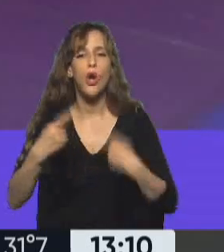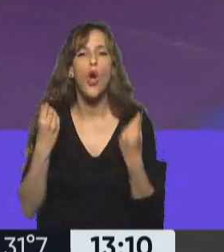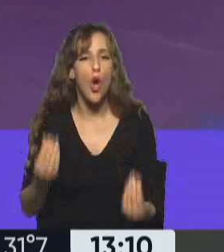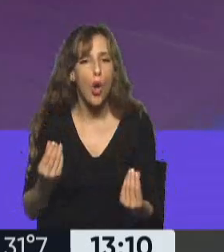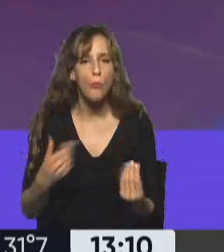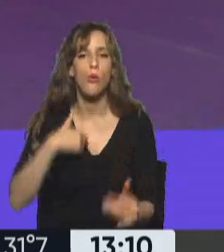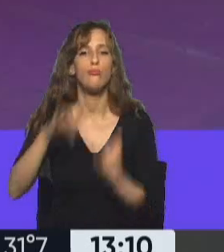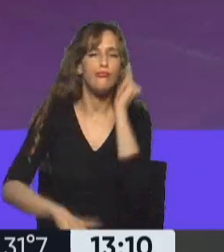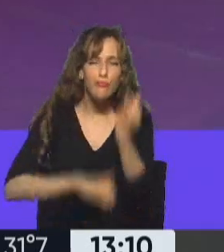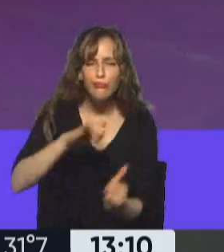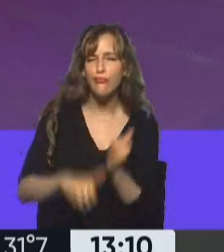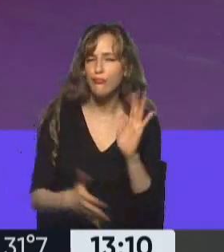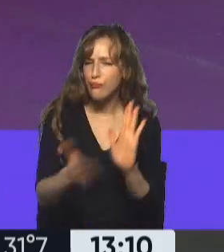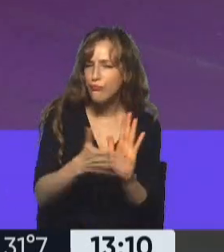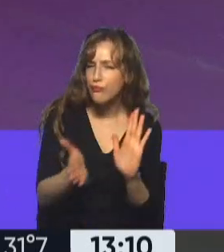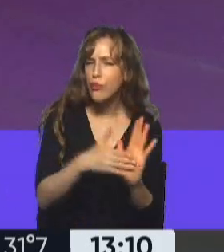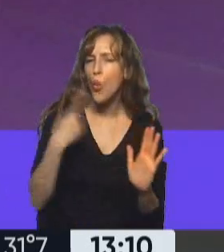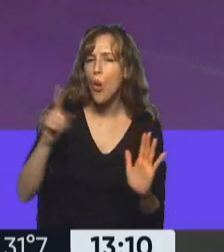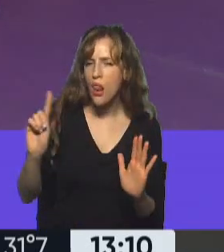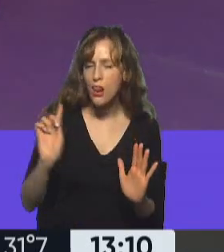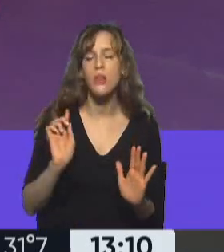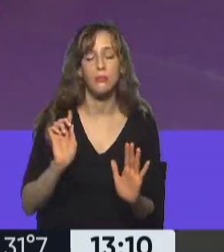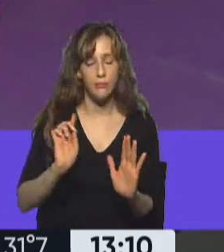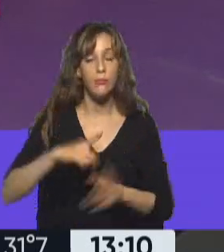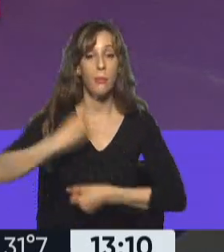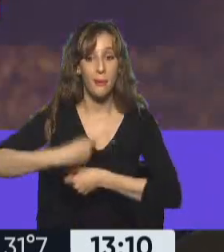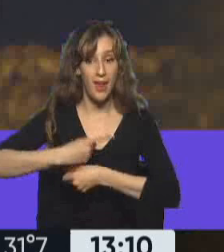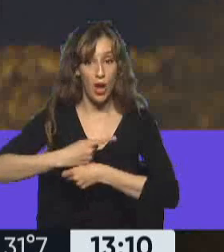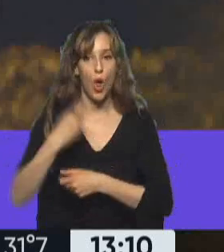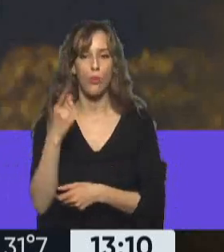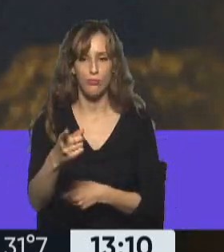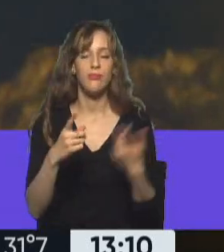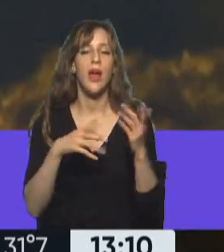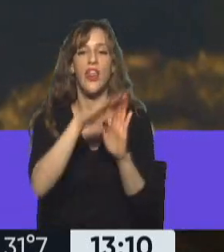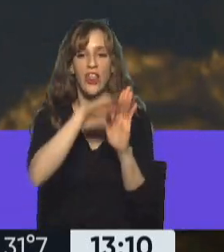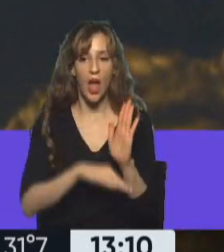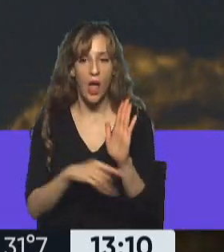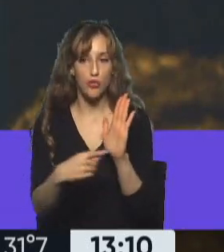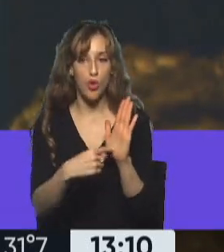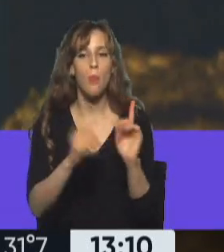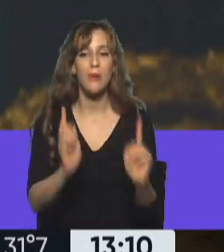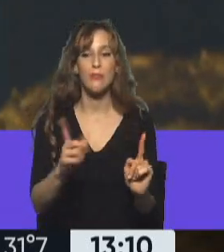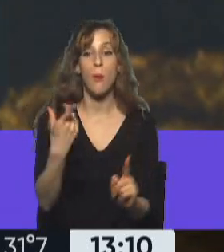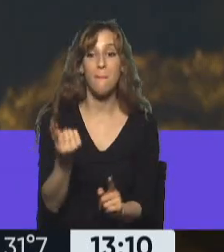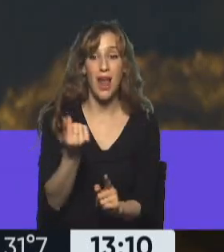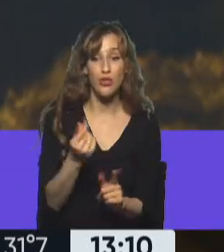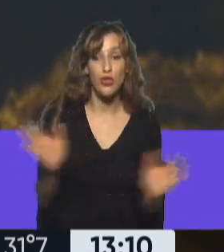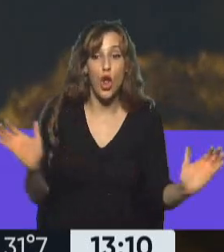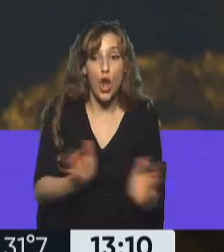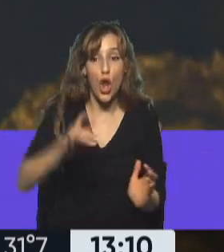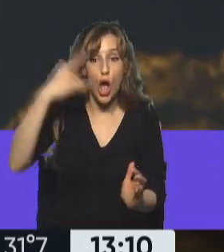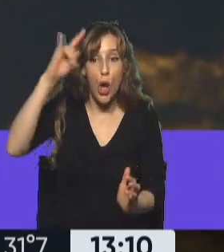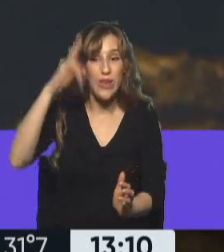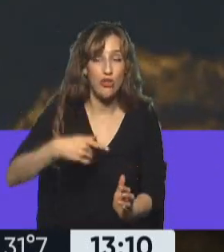podemos explicar. En primer lugar, digamos que este dato que dice que el precio del novillo es elevado, no es que solo lo digo